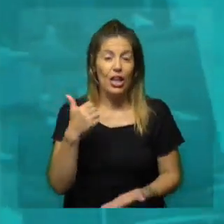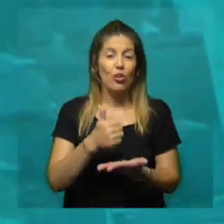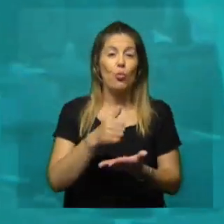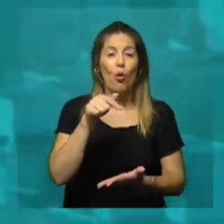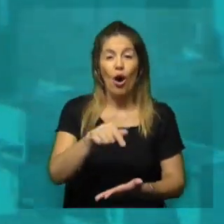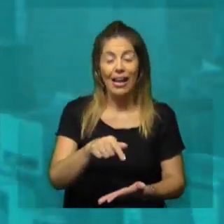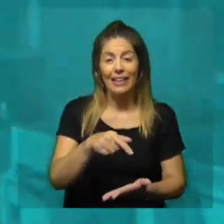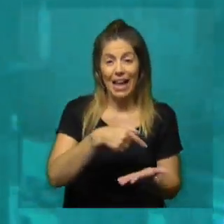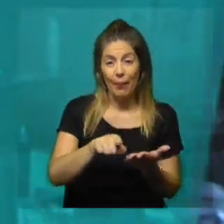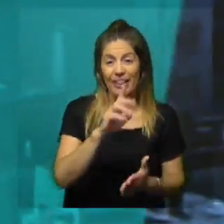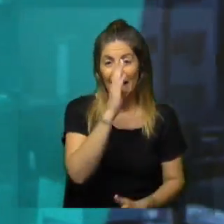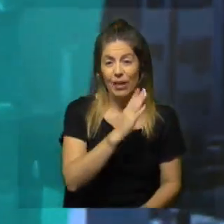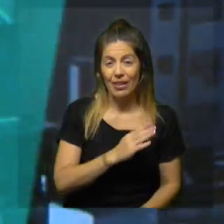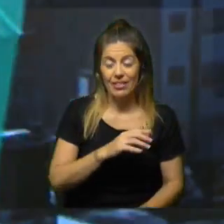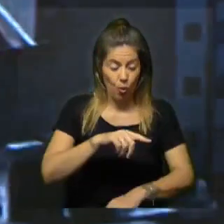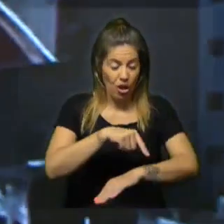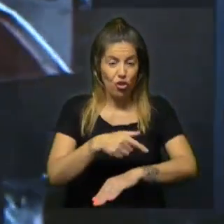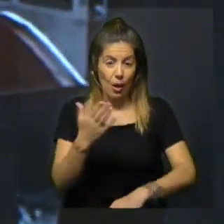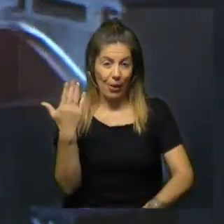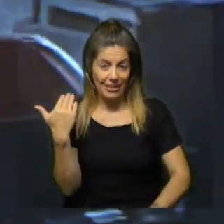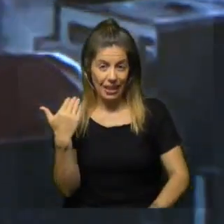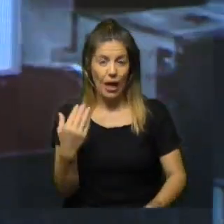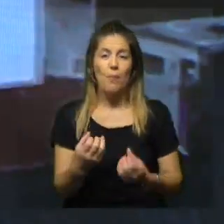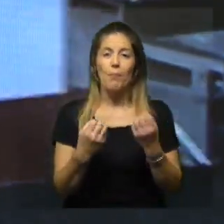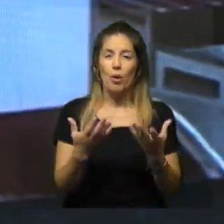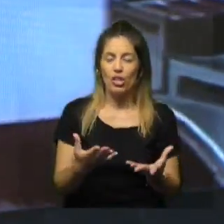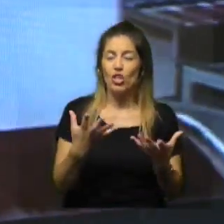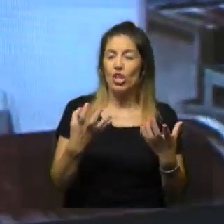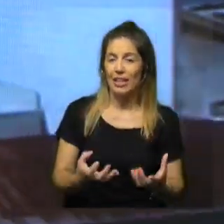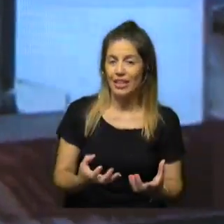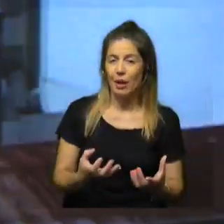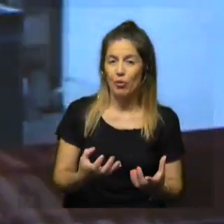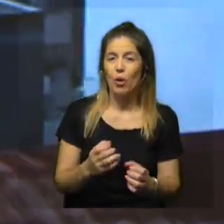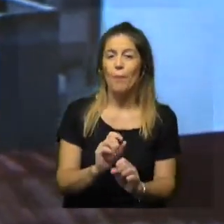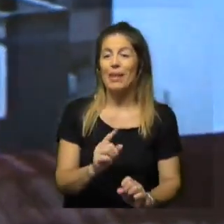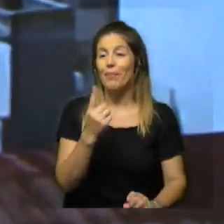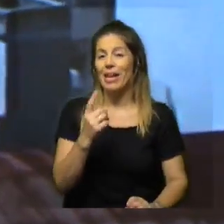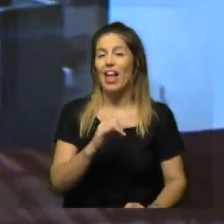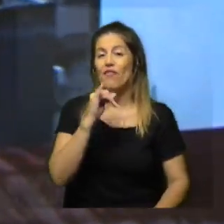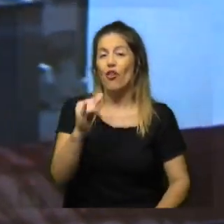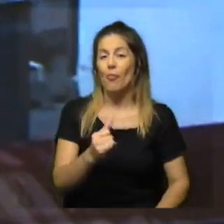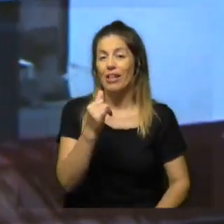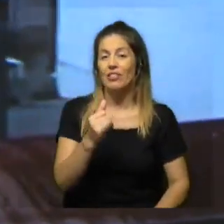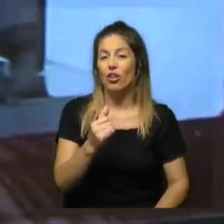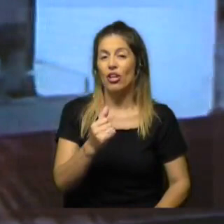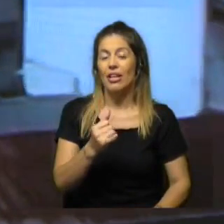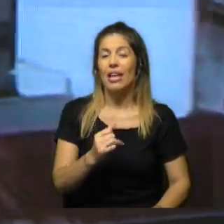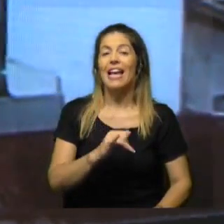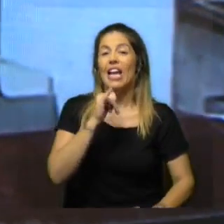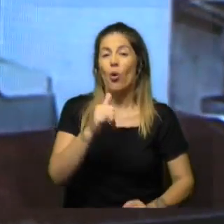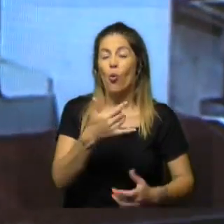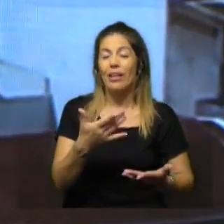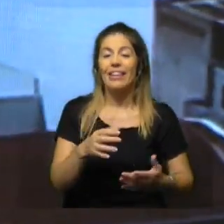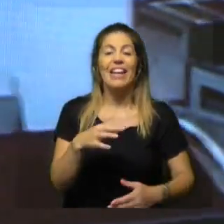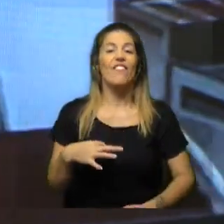en Brasilia hace unas horas nada más, y por eso queríamos tener de primera mano qué es lo que se